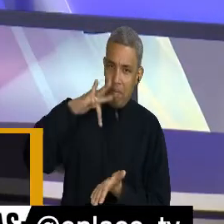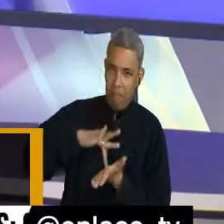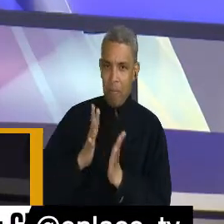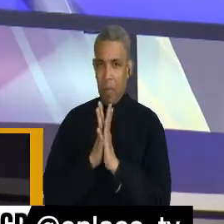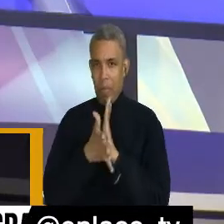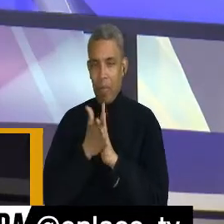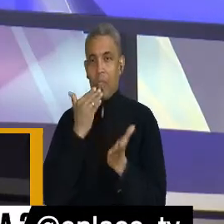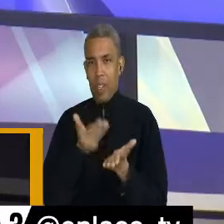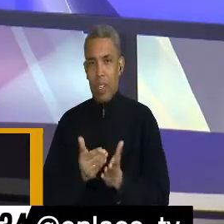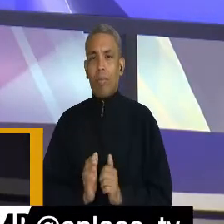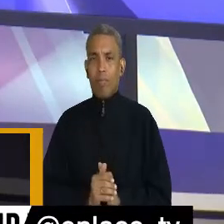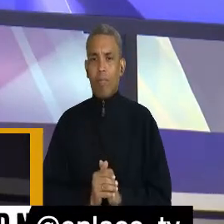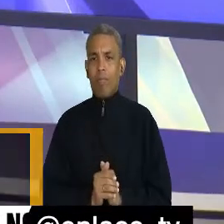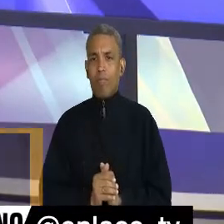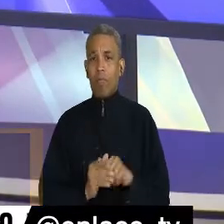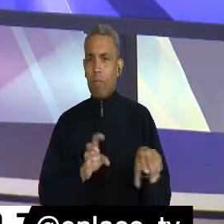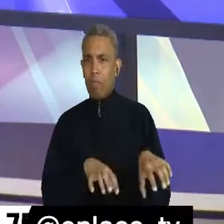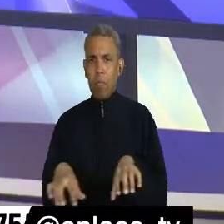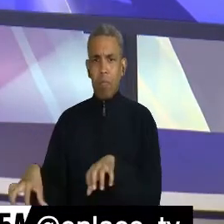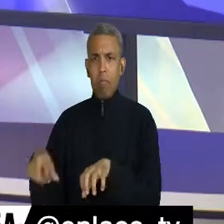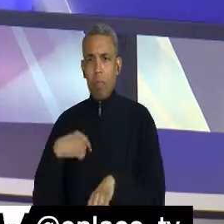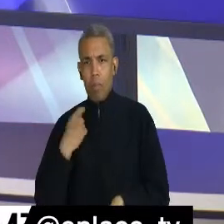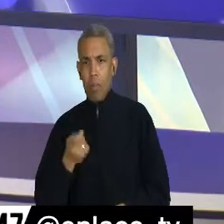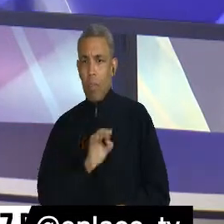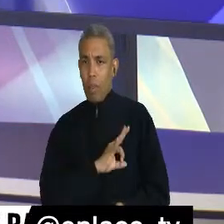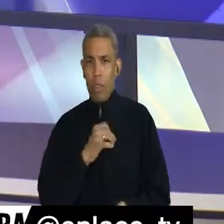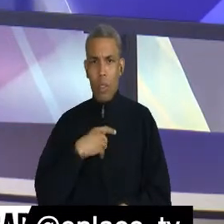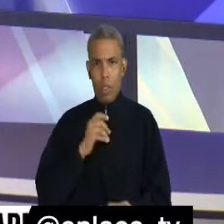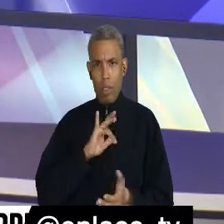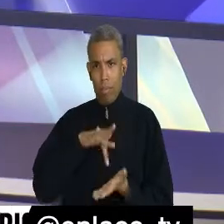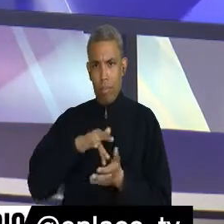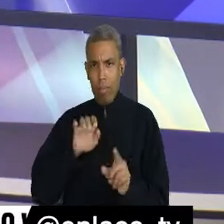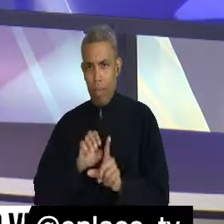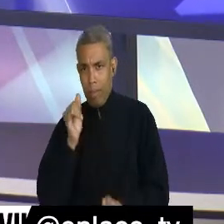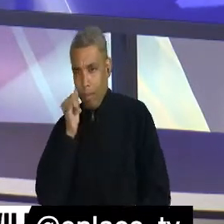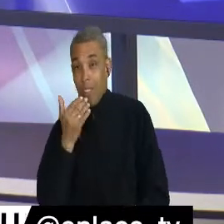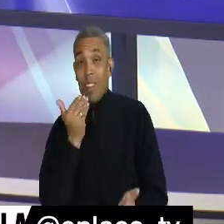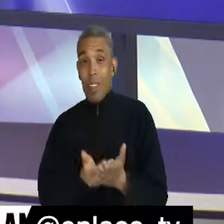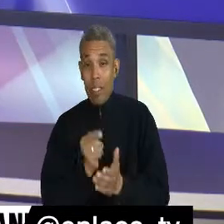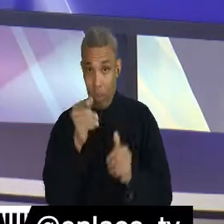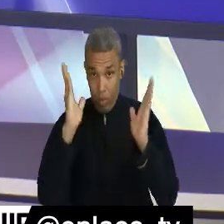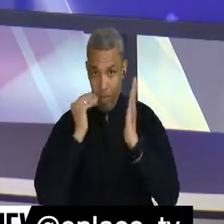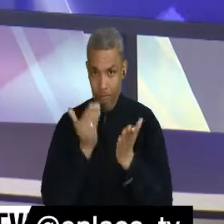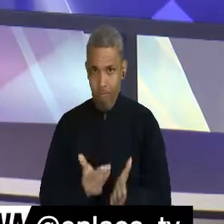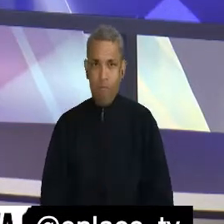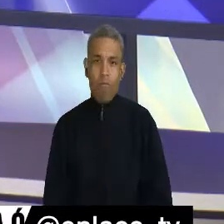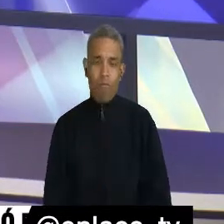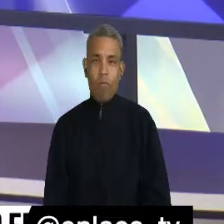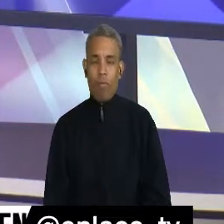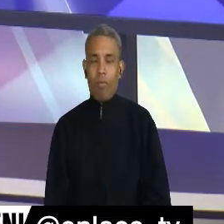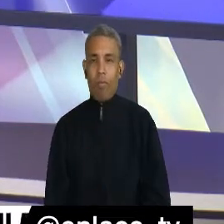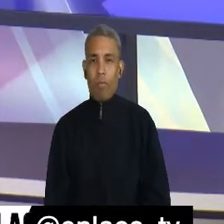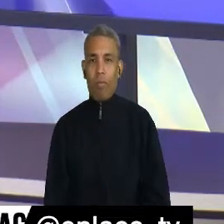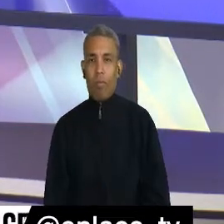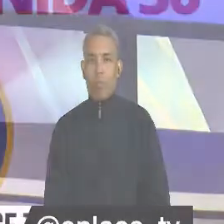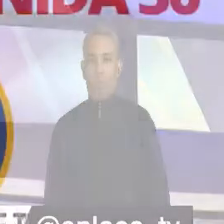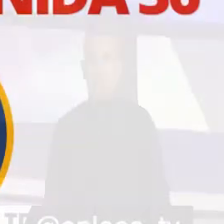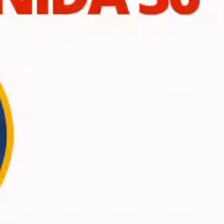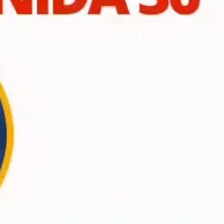por supuesto, de este evento cultural que se realizará en Barranca Bermeja. A ustedes, gracias por estar con nosotros. Antes de despedirnos, les recuerdo,